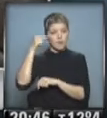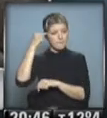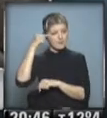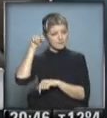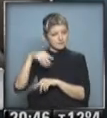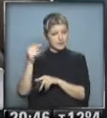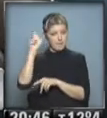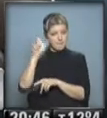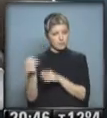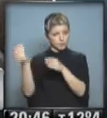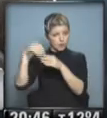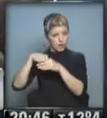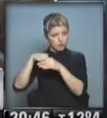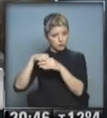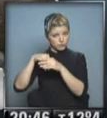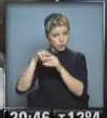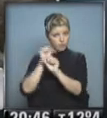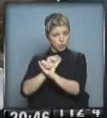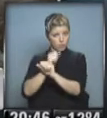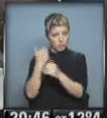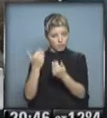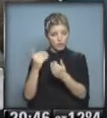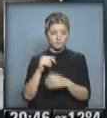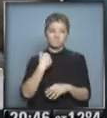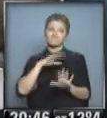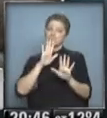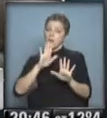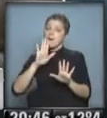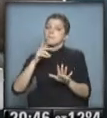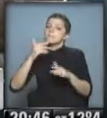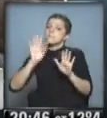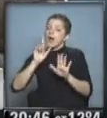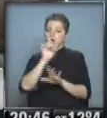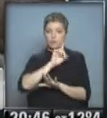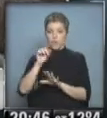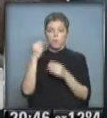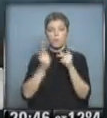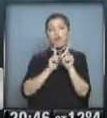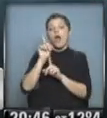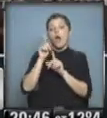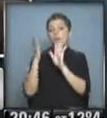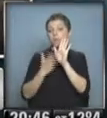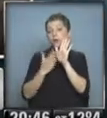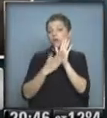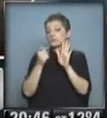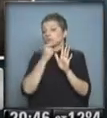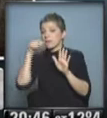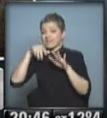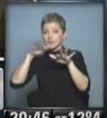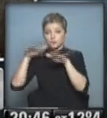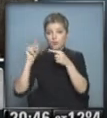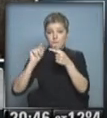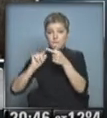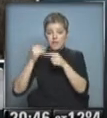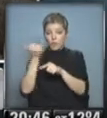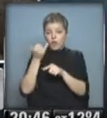de esas orden de detención quiero creer que no porque no hay ningún elemento que lo pueda vincular con la investigación